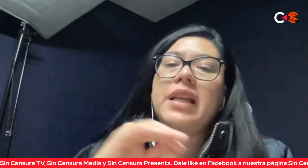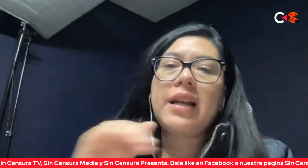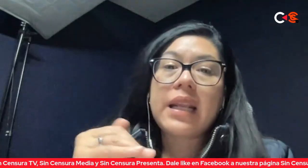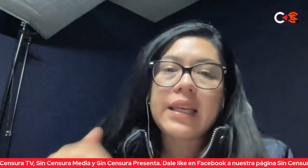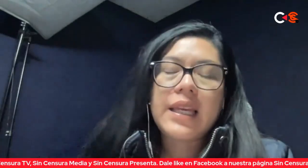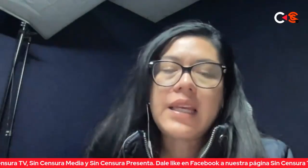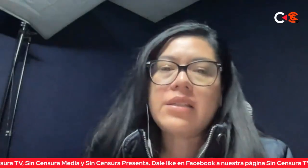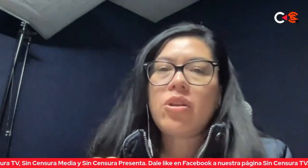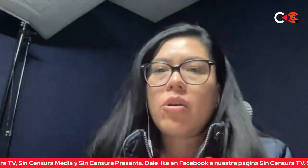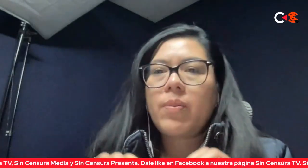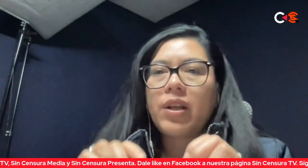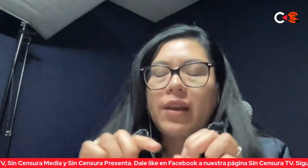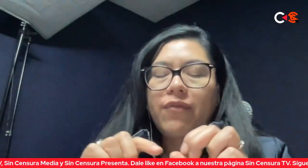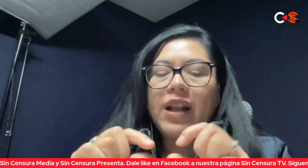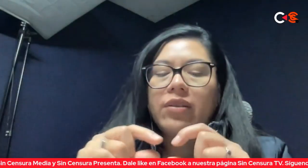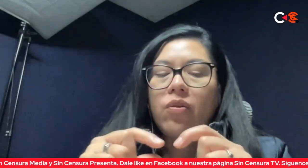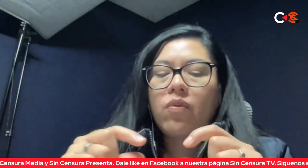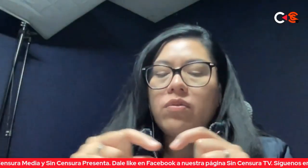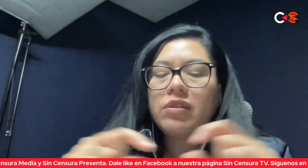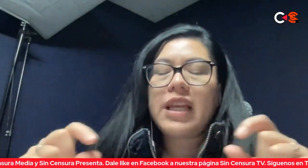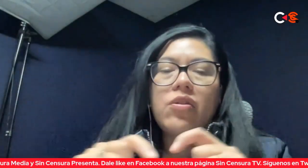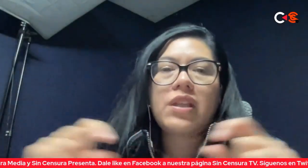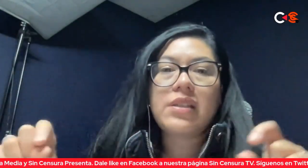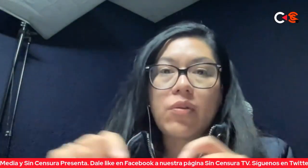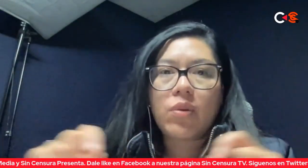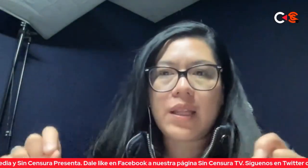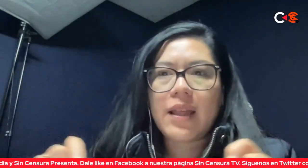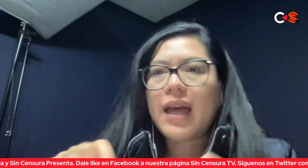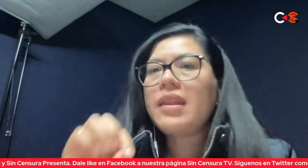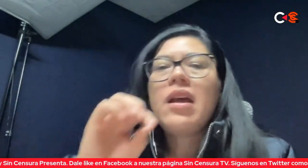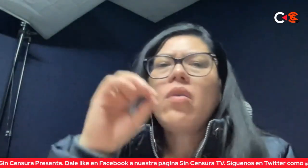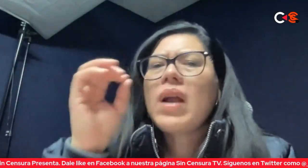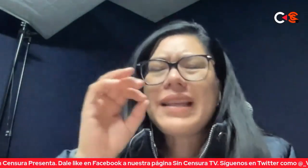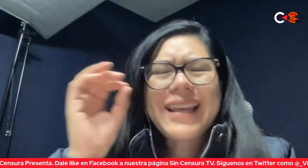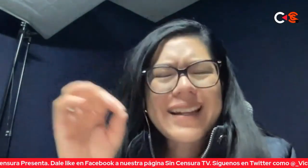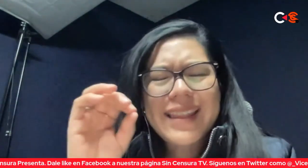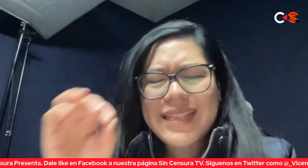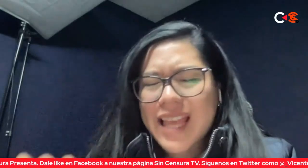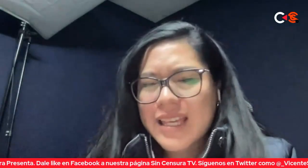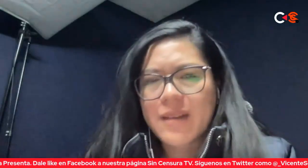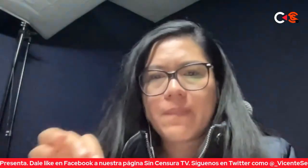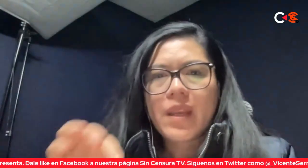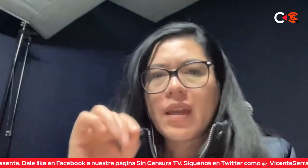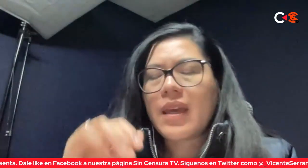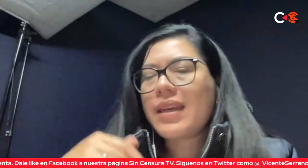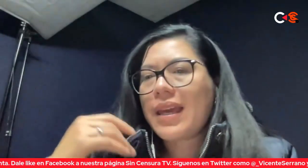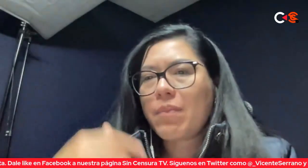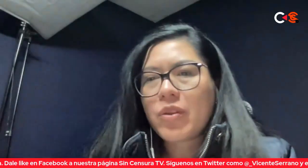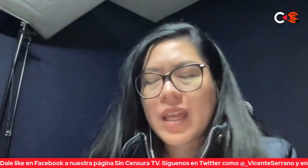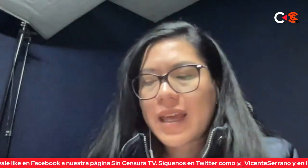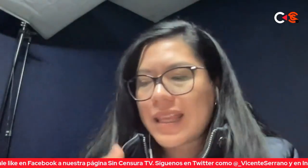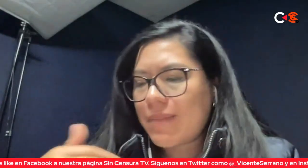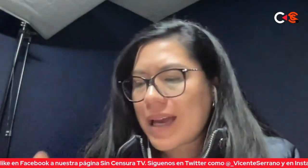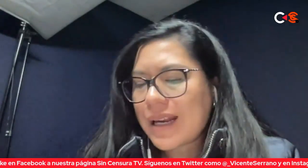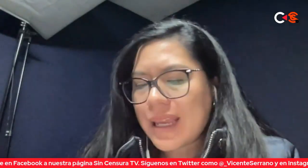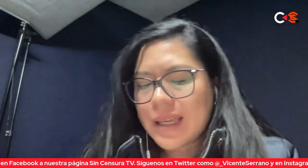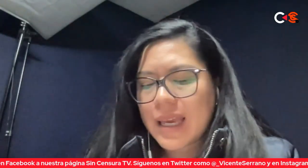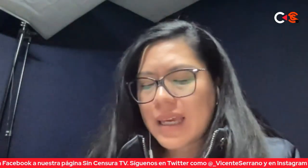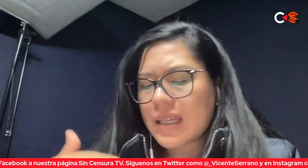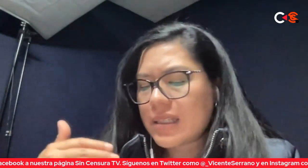bloque político tiene control sobre estas urnas mediante actos de corrupción por